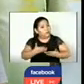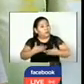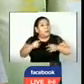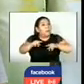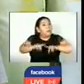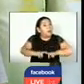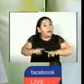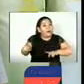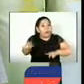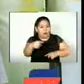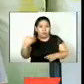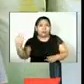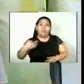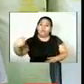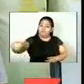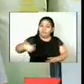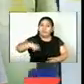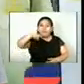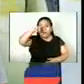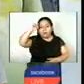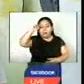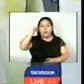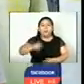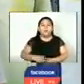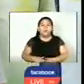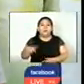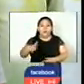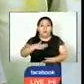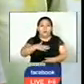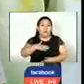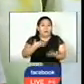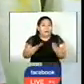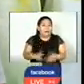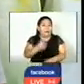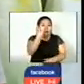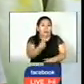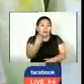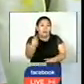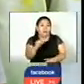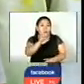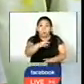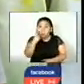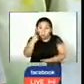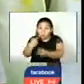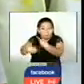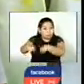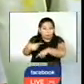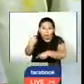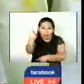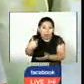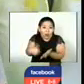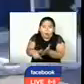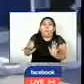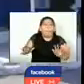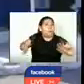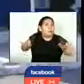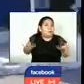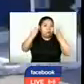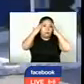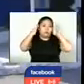que ellos de inmediato los cancelen el salario. Tiene cinco días que no aparece el señor alcalde el motivo no lo sé.